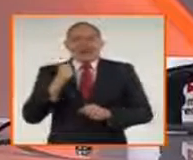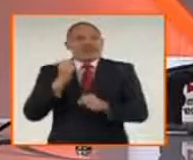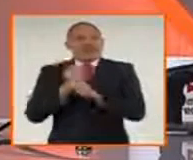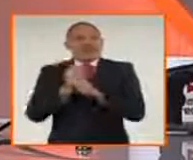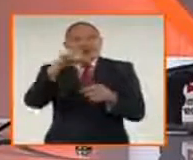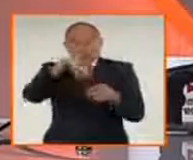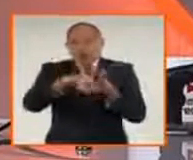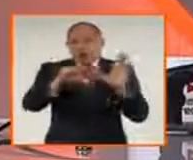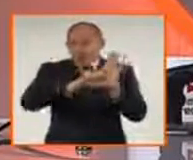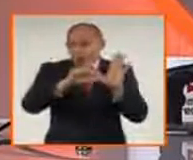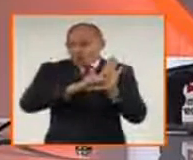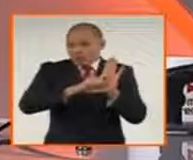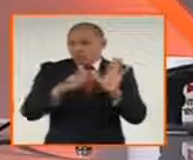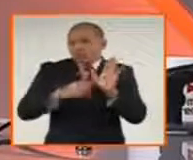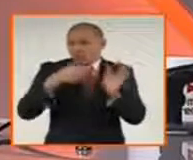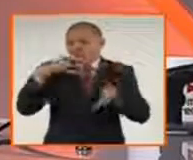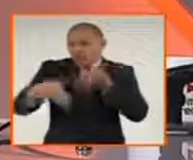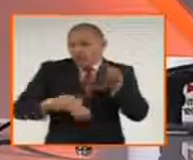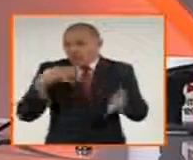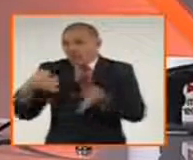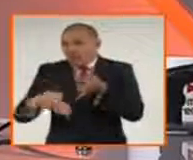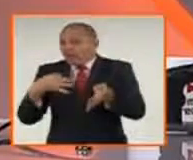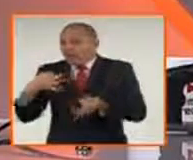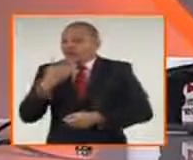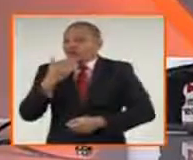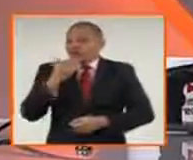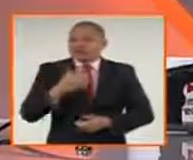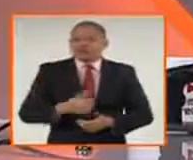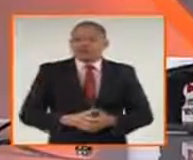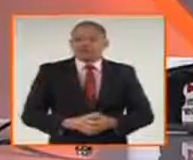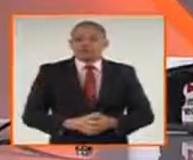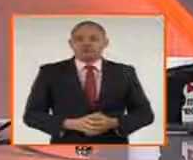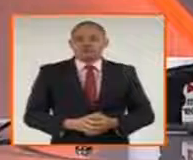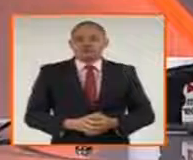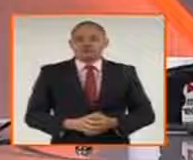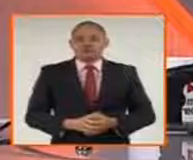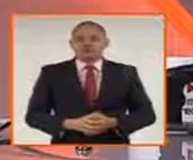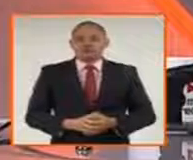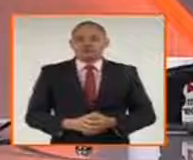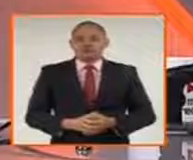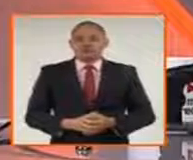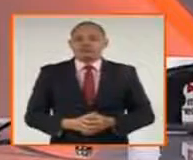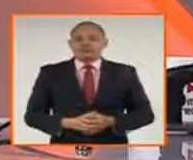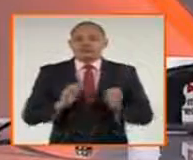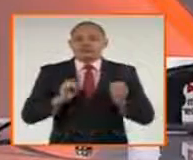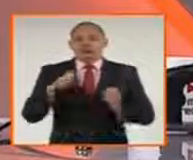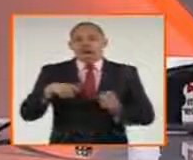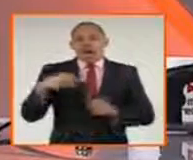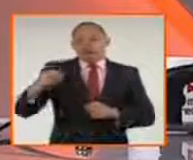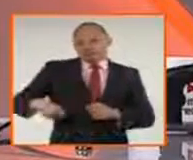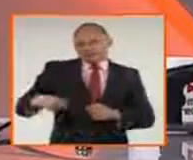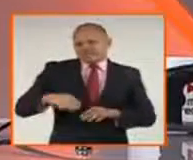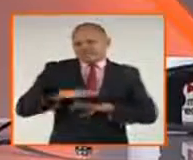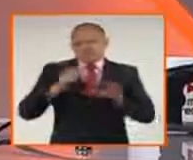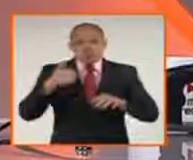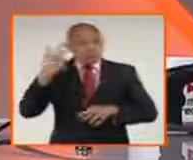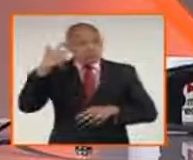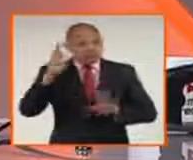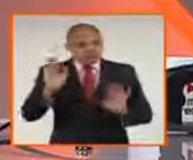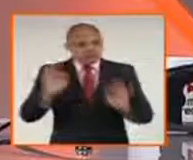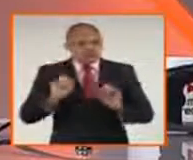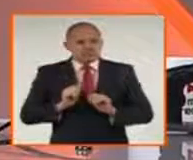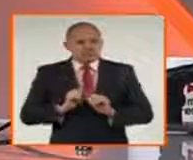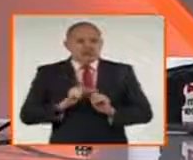movilización de la opinión y de los expertos en cuanto al Código de las Familias y su conocimiento. Tengo entendido incluso que ayer en